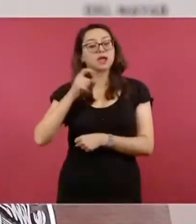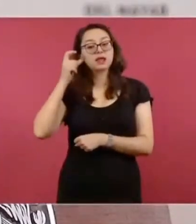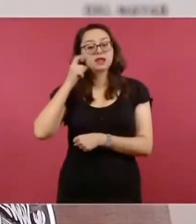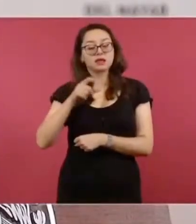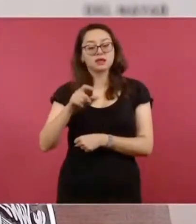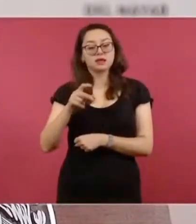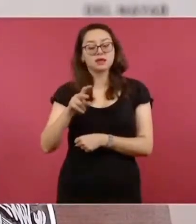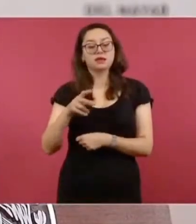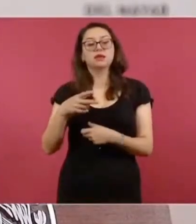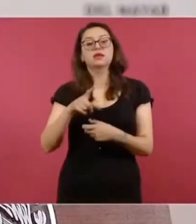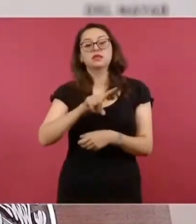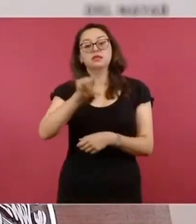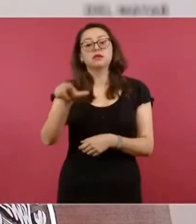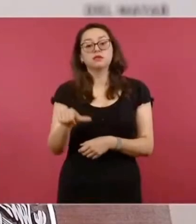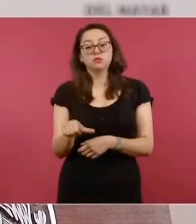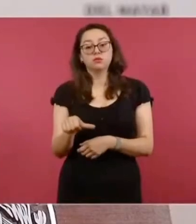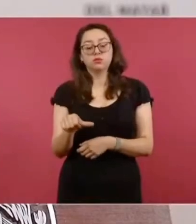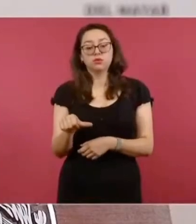y de parte